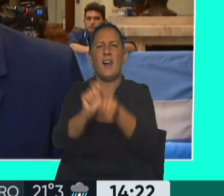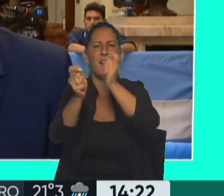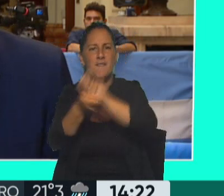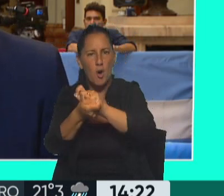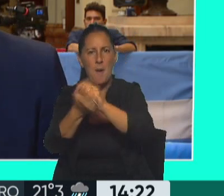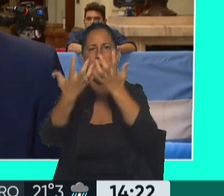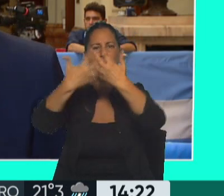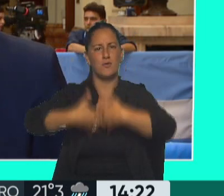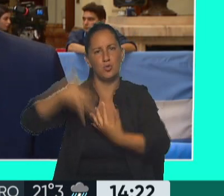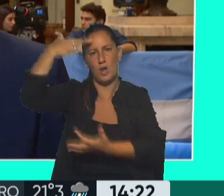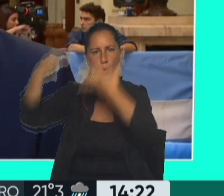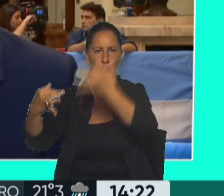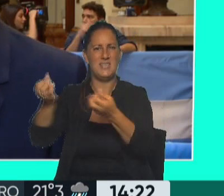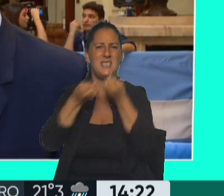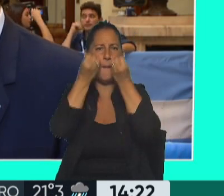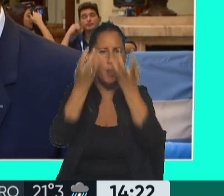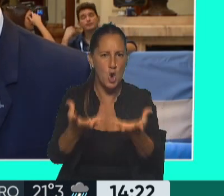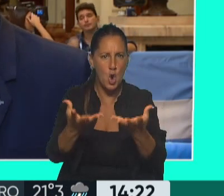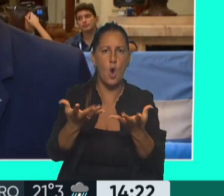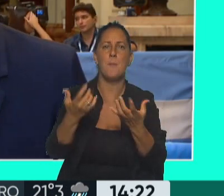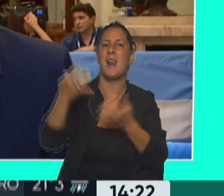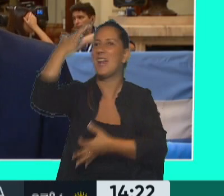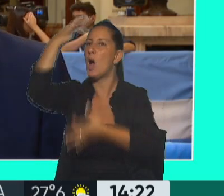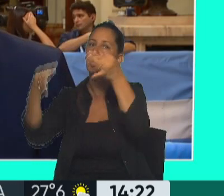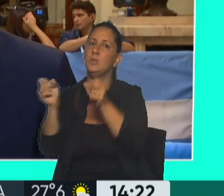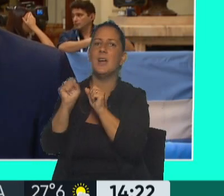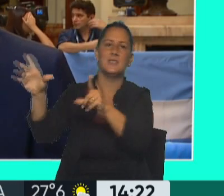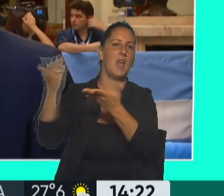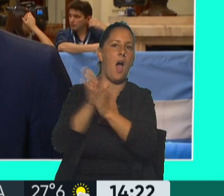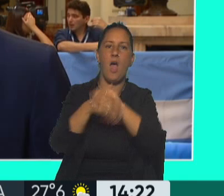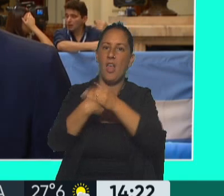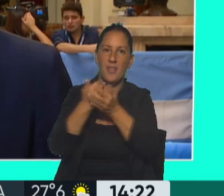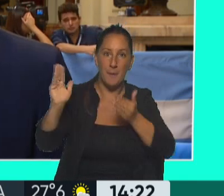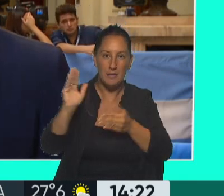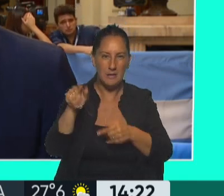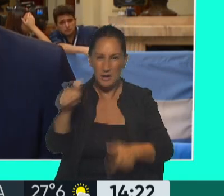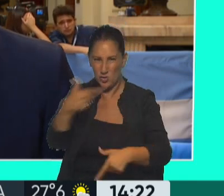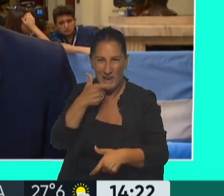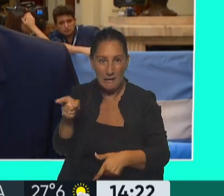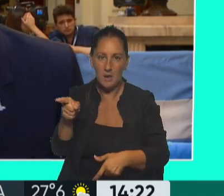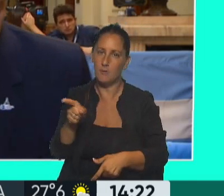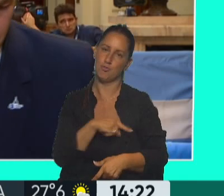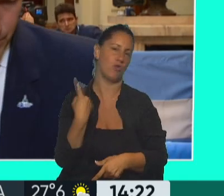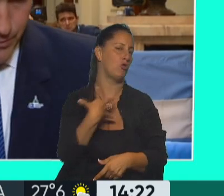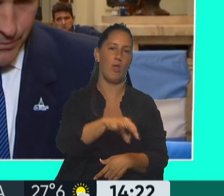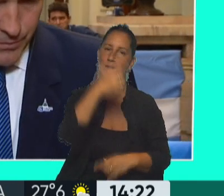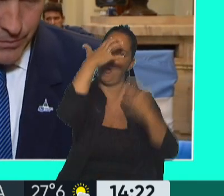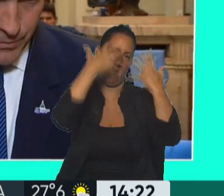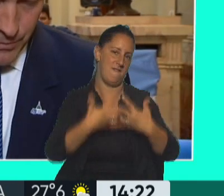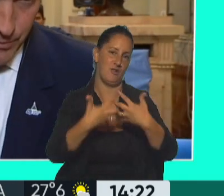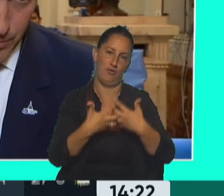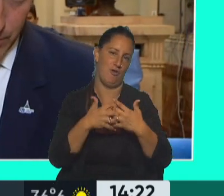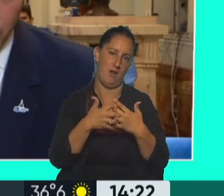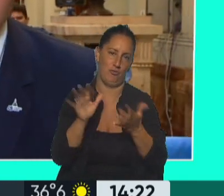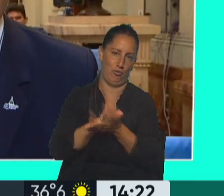el funcionamiento, para devolverle la independencia al Poder Judicial, nos tiene que llamar a la reflexión como sociedad. Vero, Pablo, el